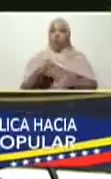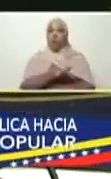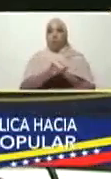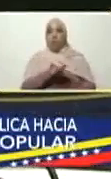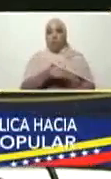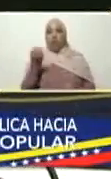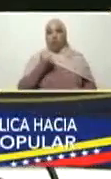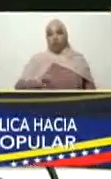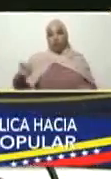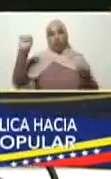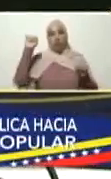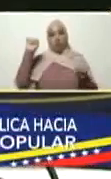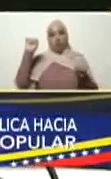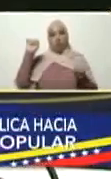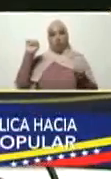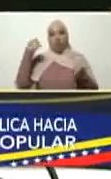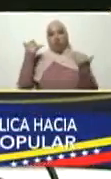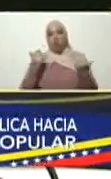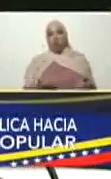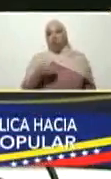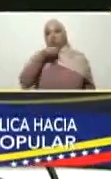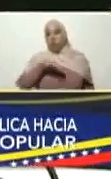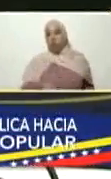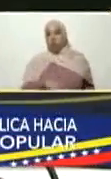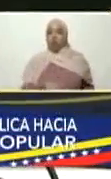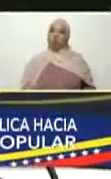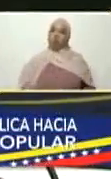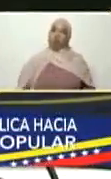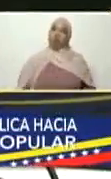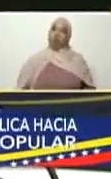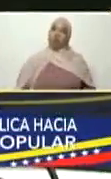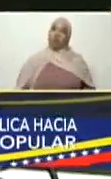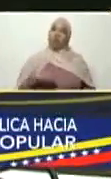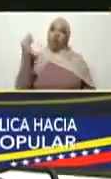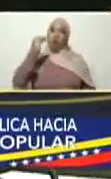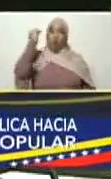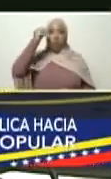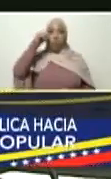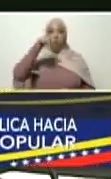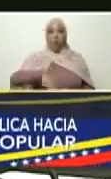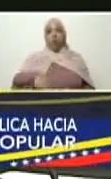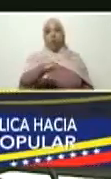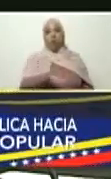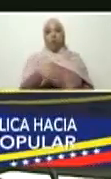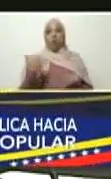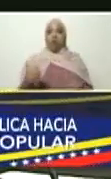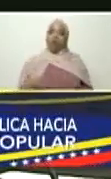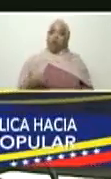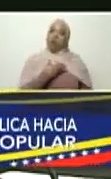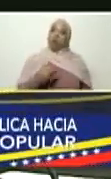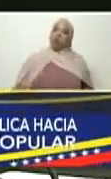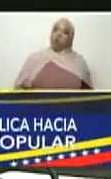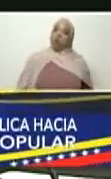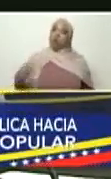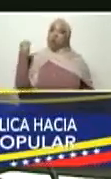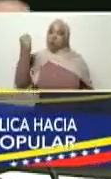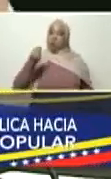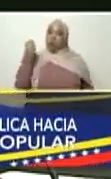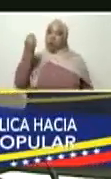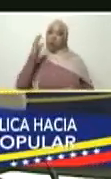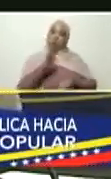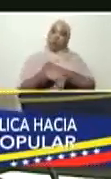social, más bien, en este momento histórico? La opinión del pueblo, como usted dijo en el Maizal, presidente, hay que considerarla,